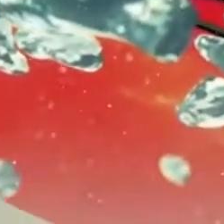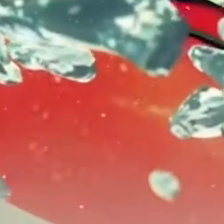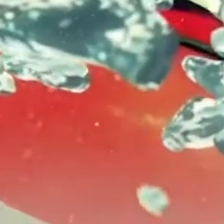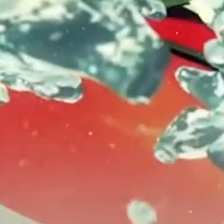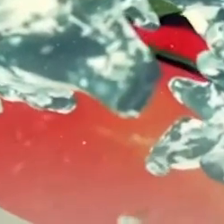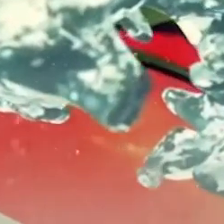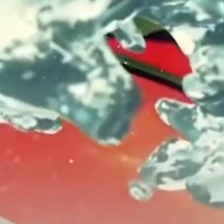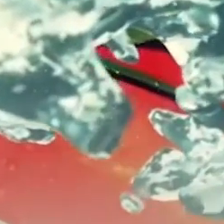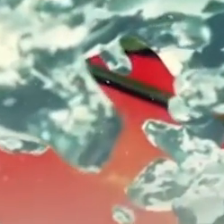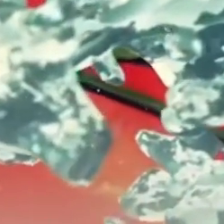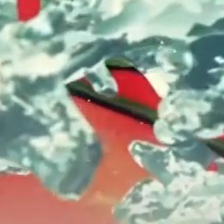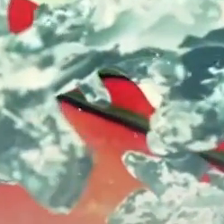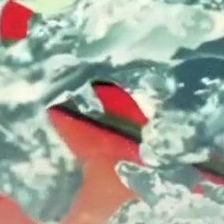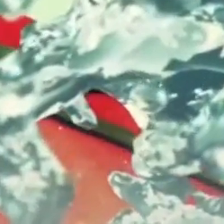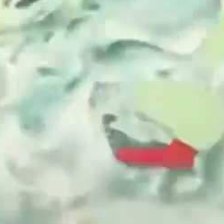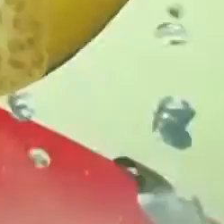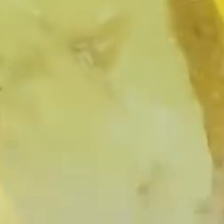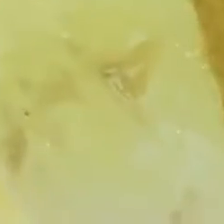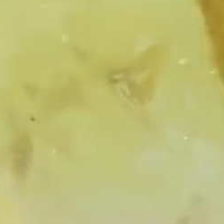i